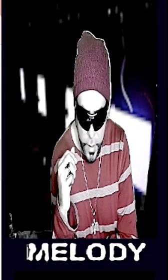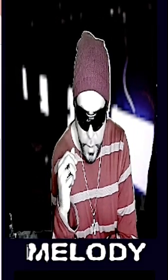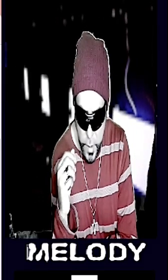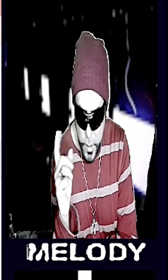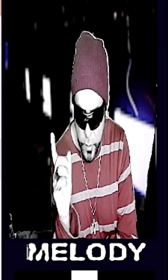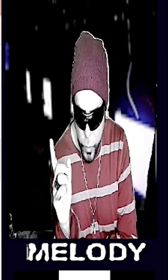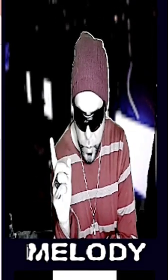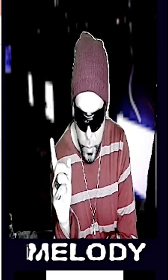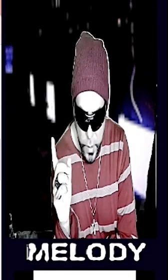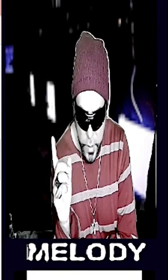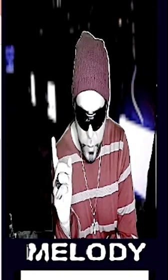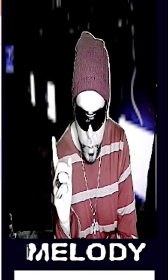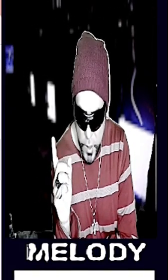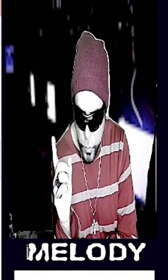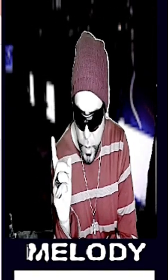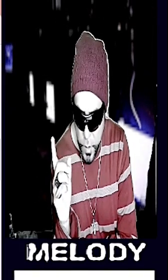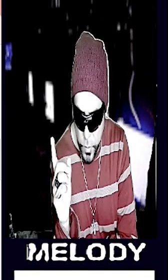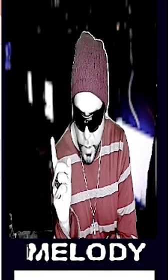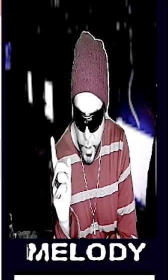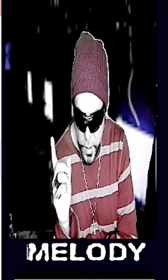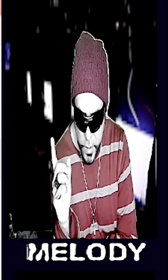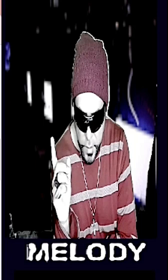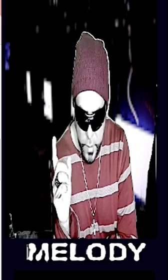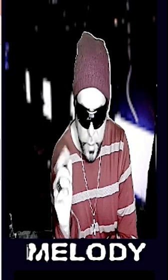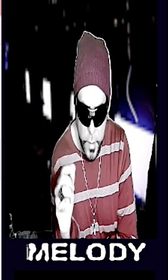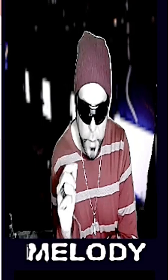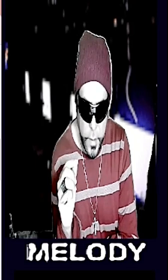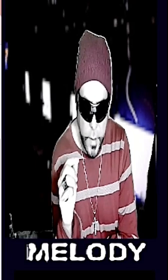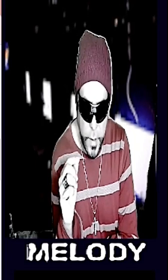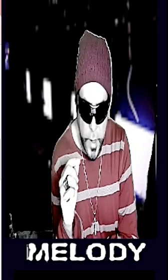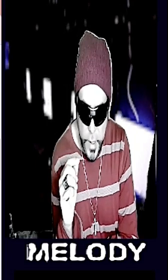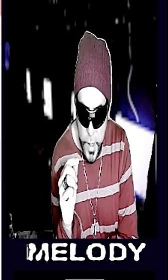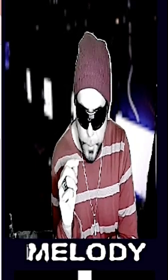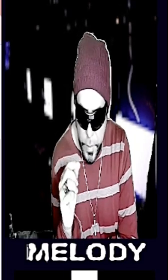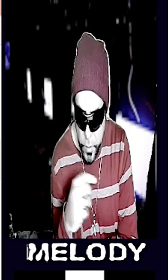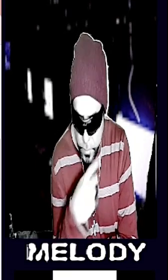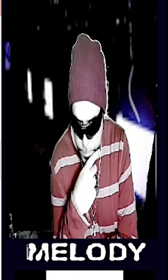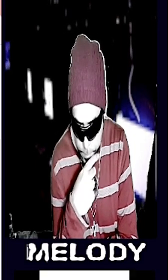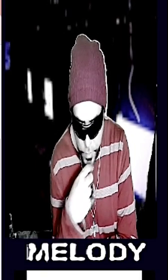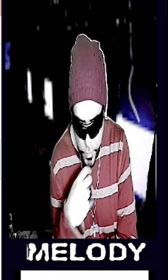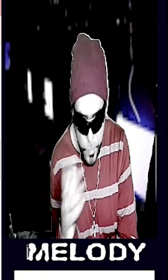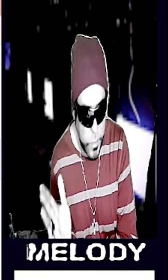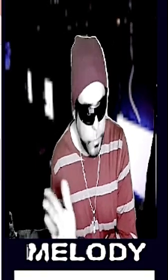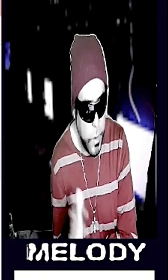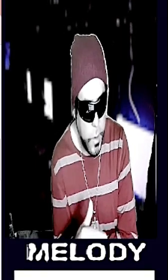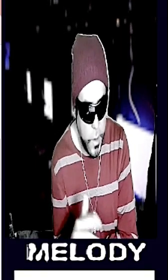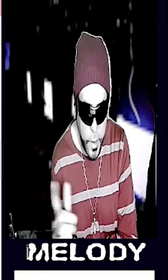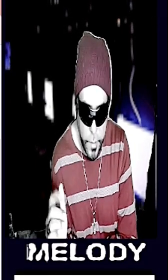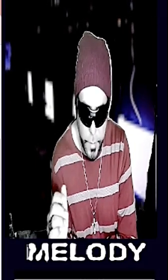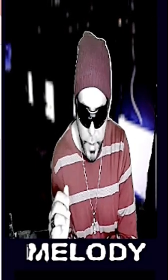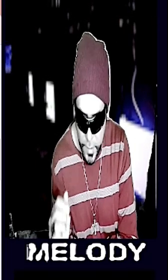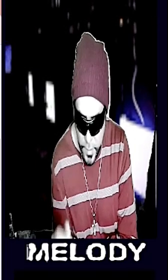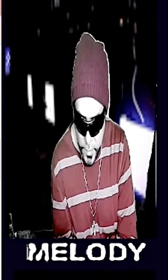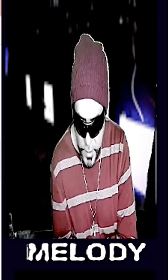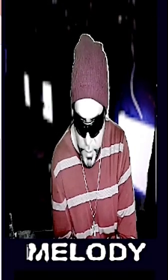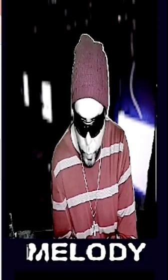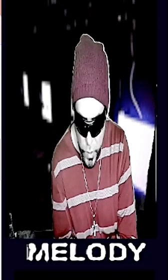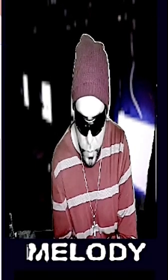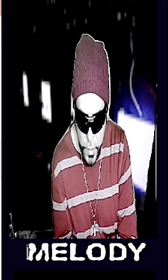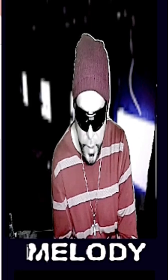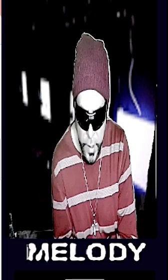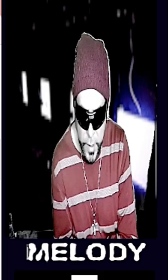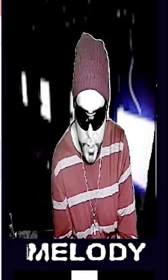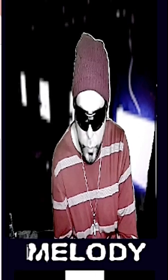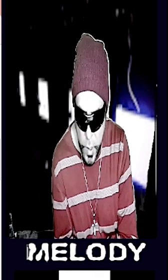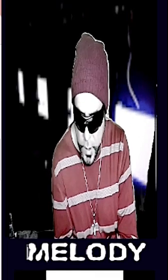el incluido el del cual actual de Monterrey el alcalde Perdón perdón ahí le leí mal